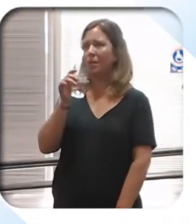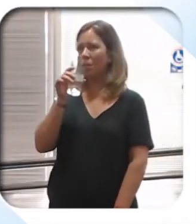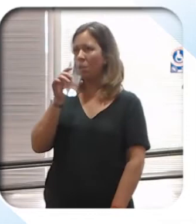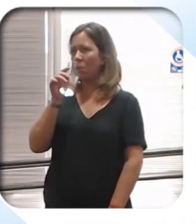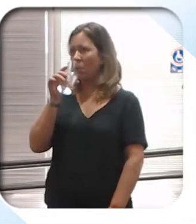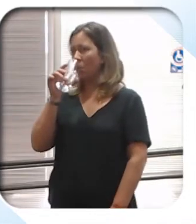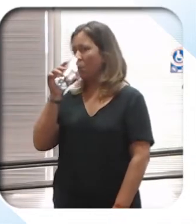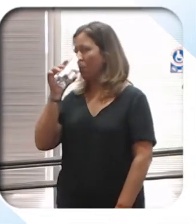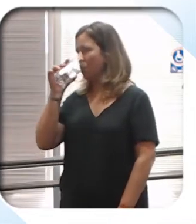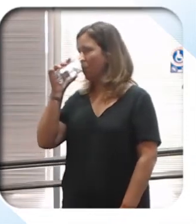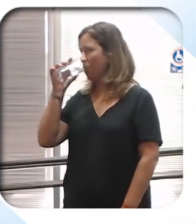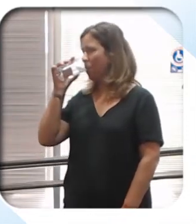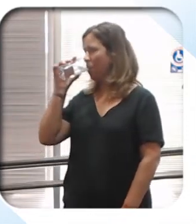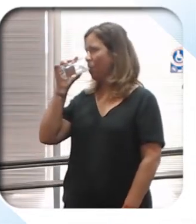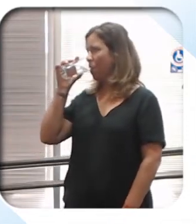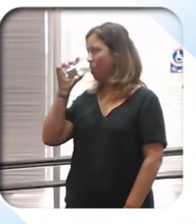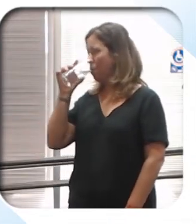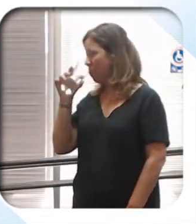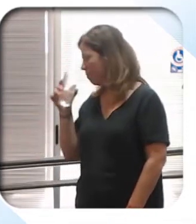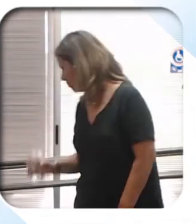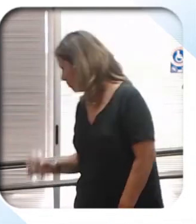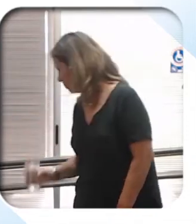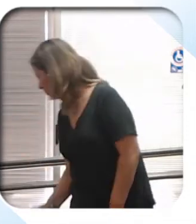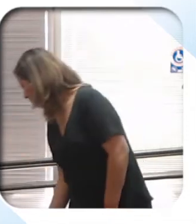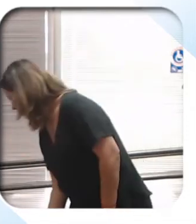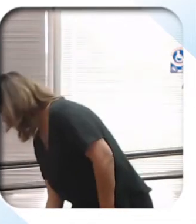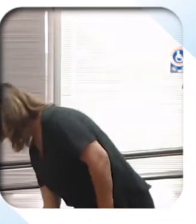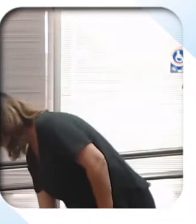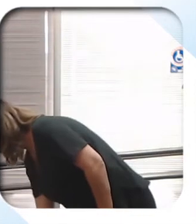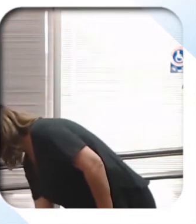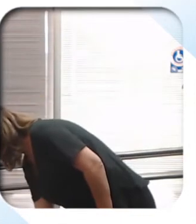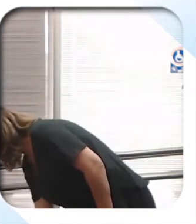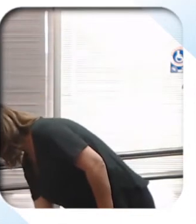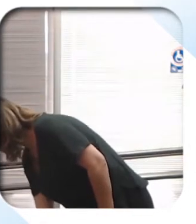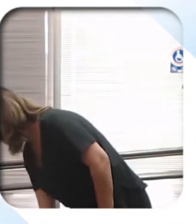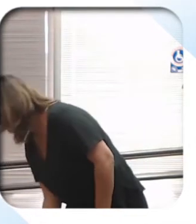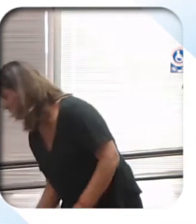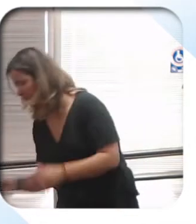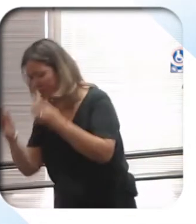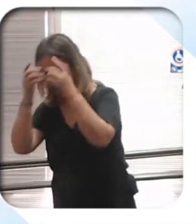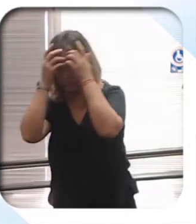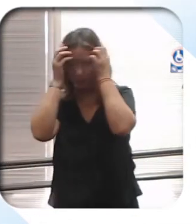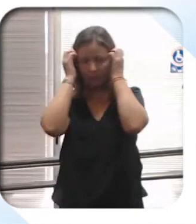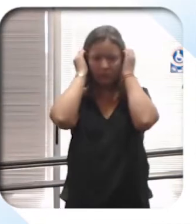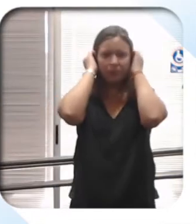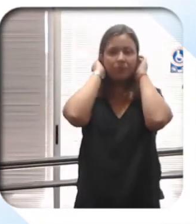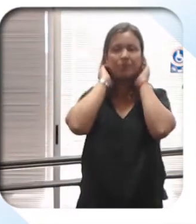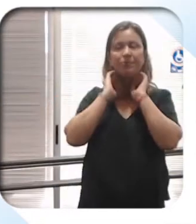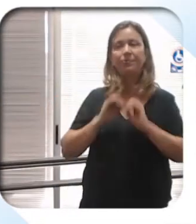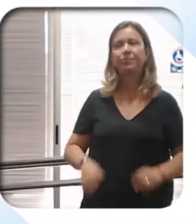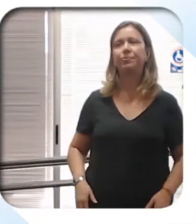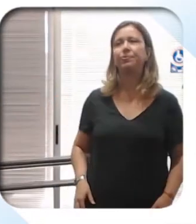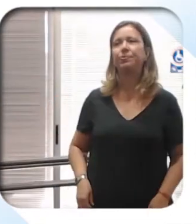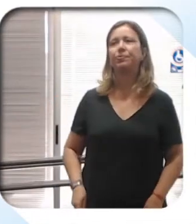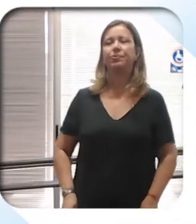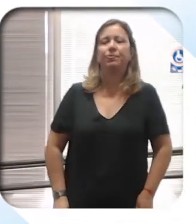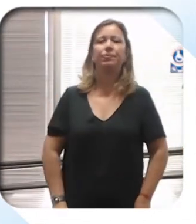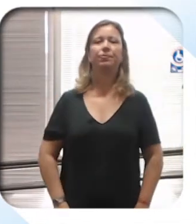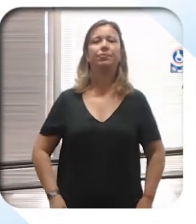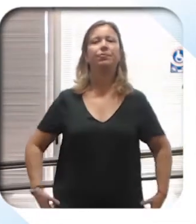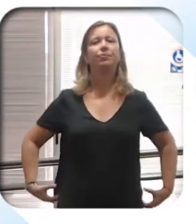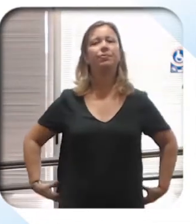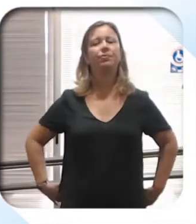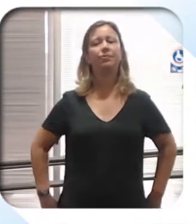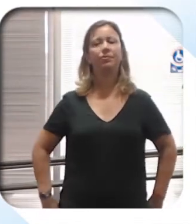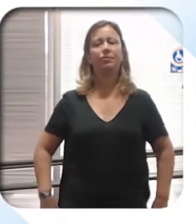sobre desarrollo sexual y cuerpos silenciados. La licenciada Paola Paz es técnica en sexología y